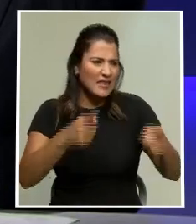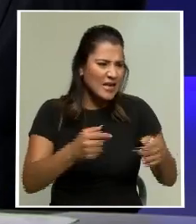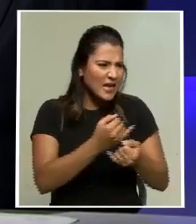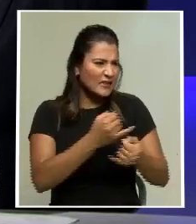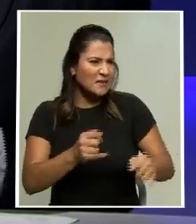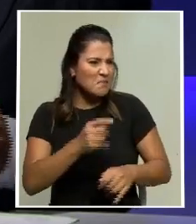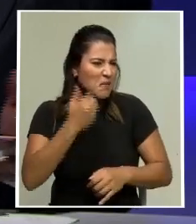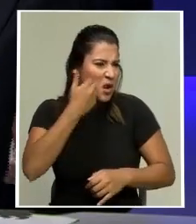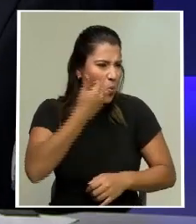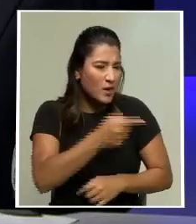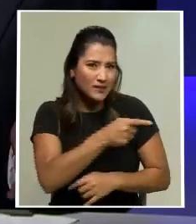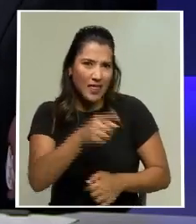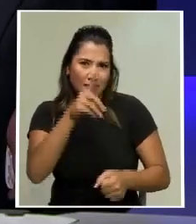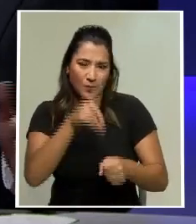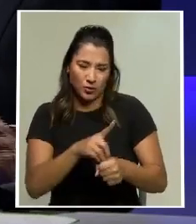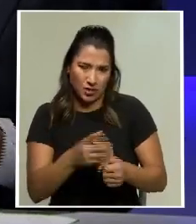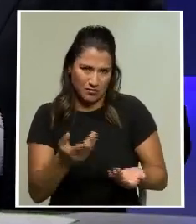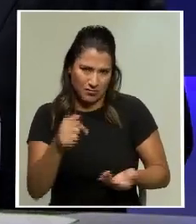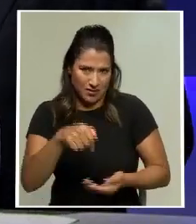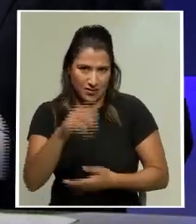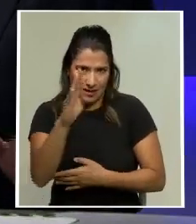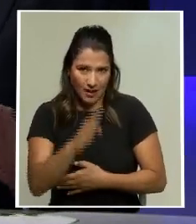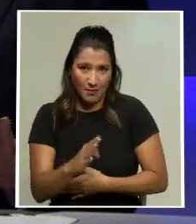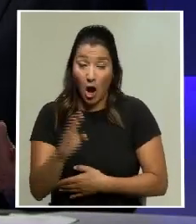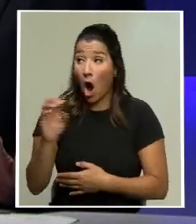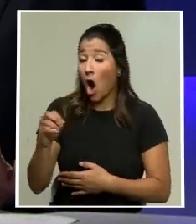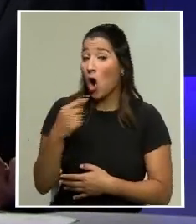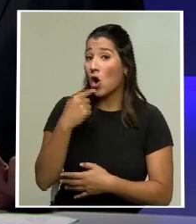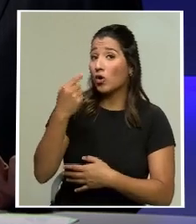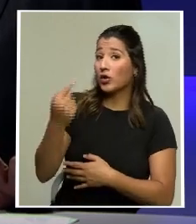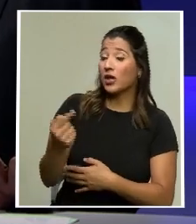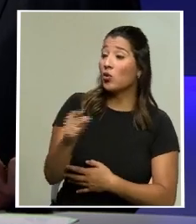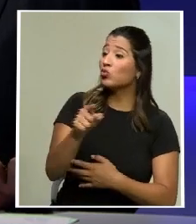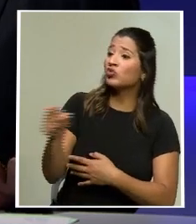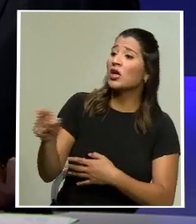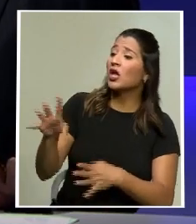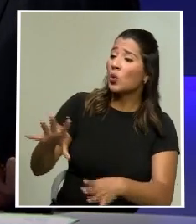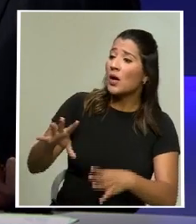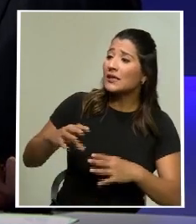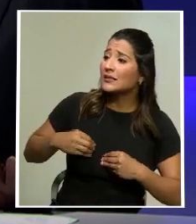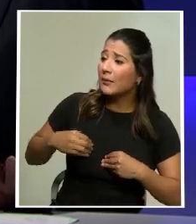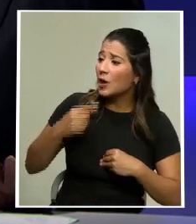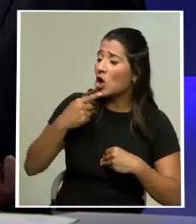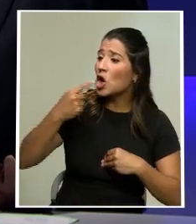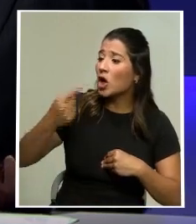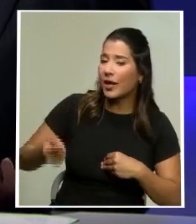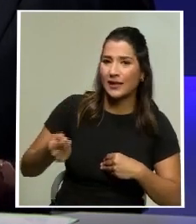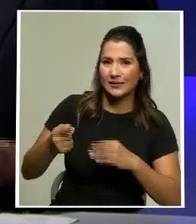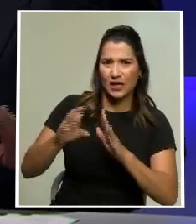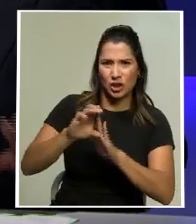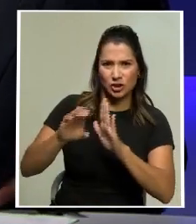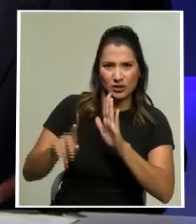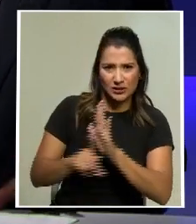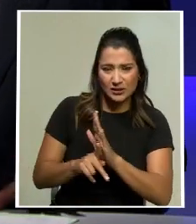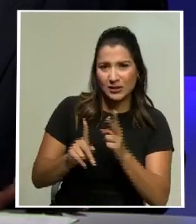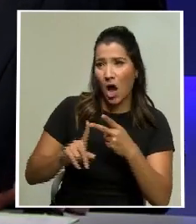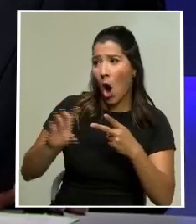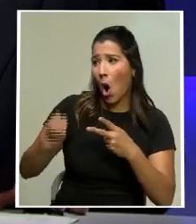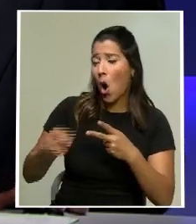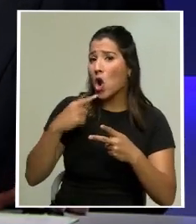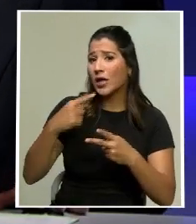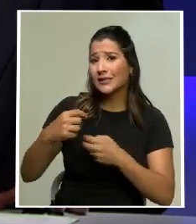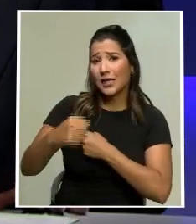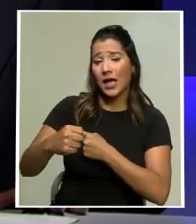discusión. O que diga que no le hace caso a una sentencia de la Sala de lo Constitucional o de la Corte Suprema